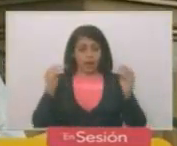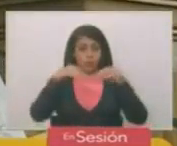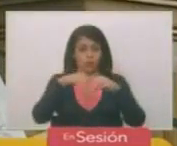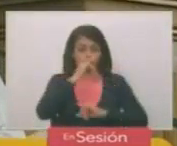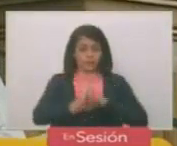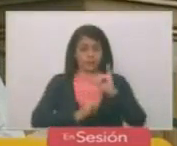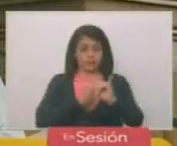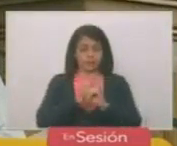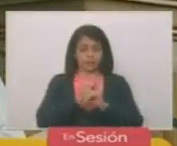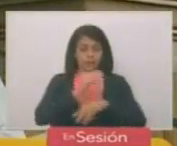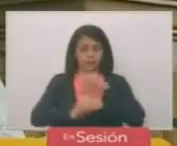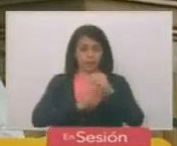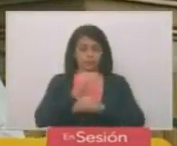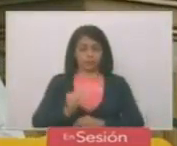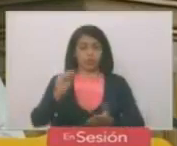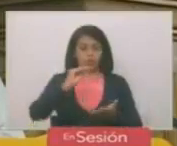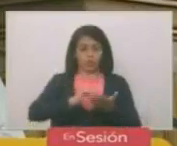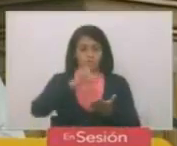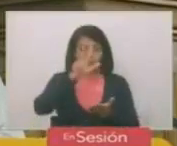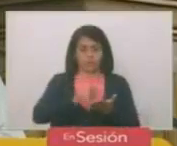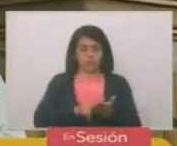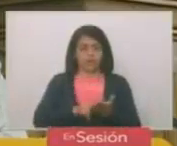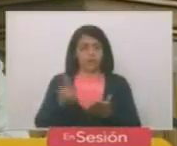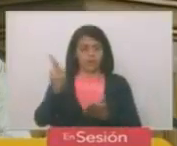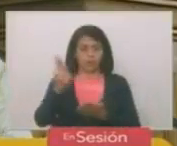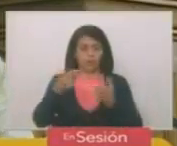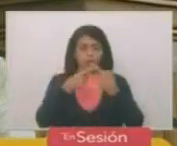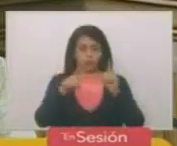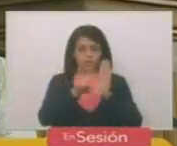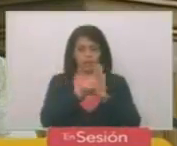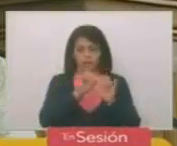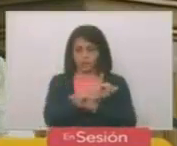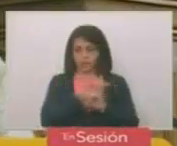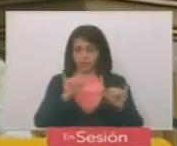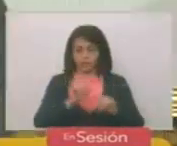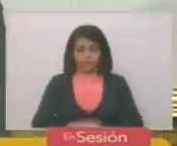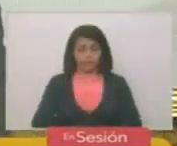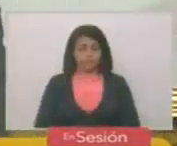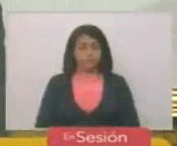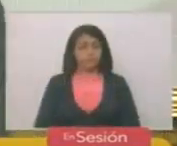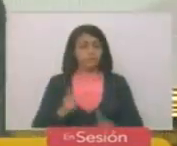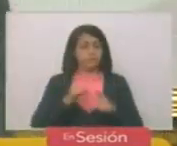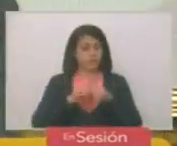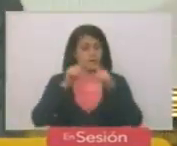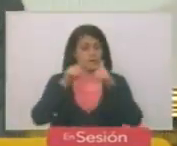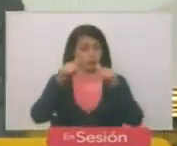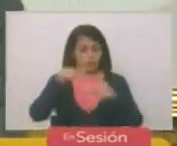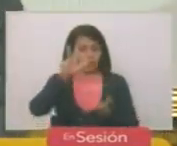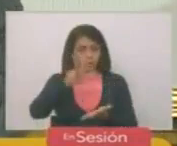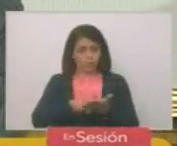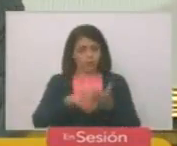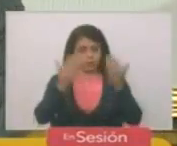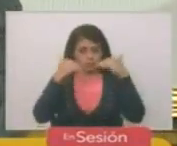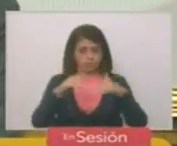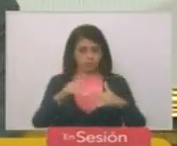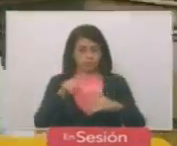internacionales suscritos y ratificados por la República y demás leyes. Es todo, señor presidente. En consideración. Aprobado.